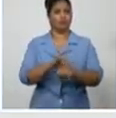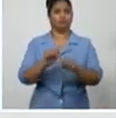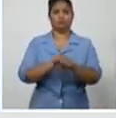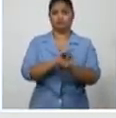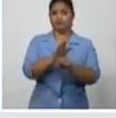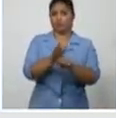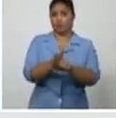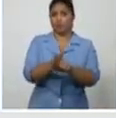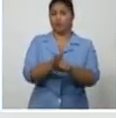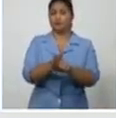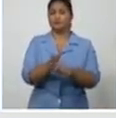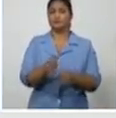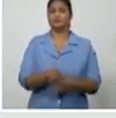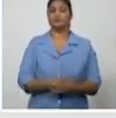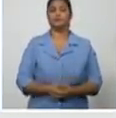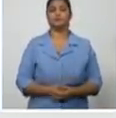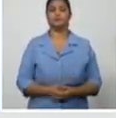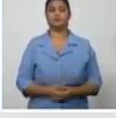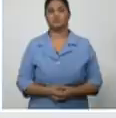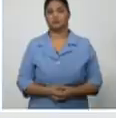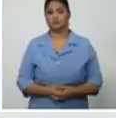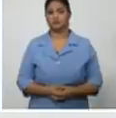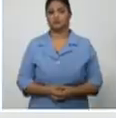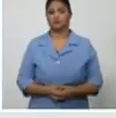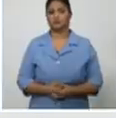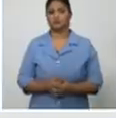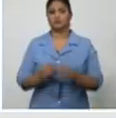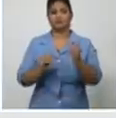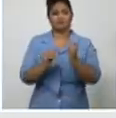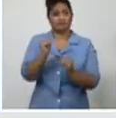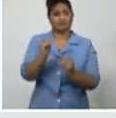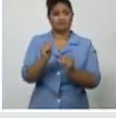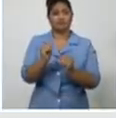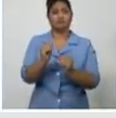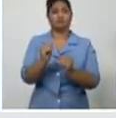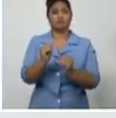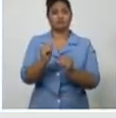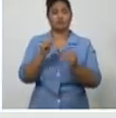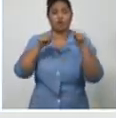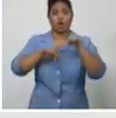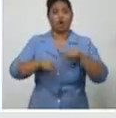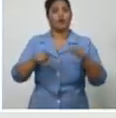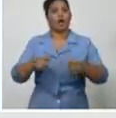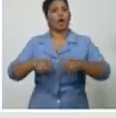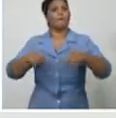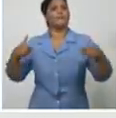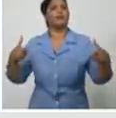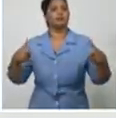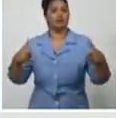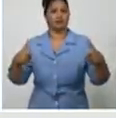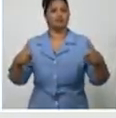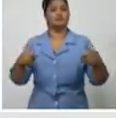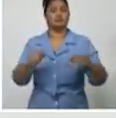nuestros hospitales, superior en 50 a los del día de ayer. Estamos hablando de